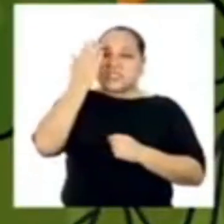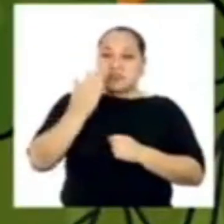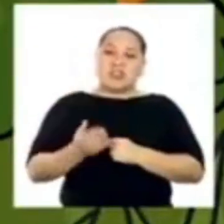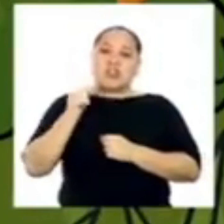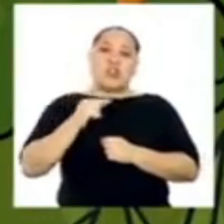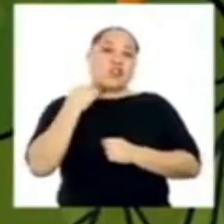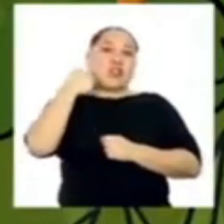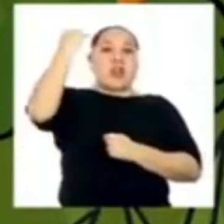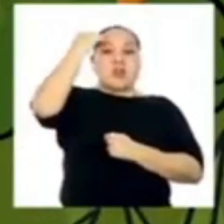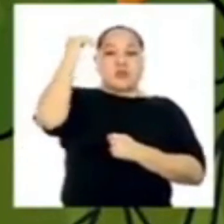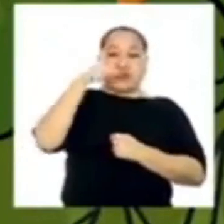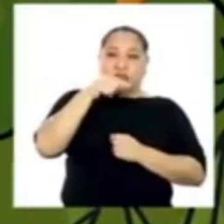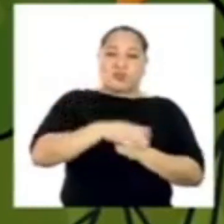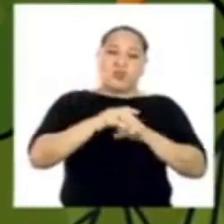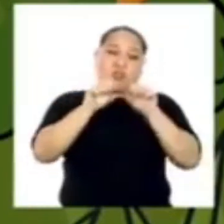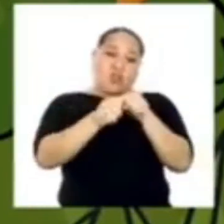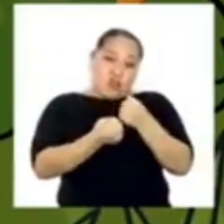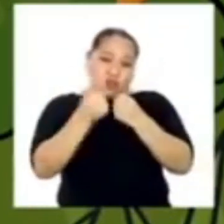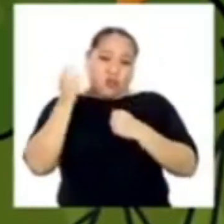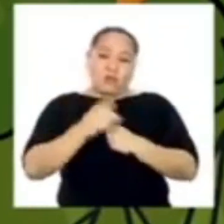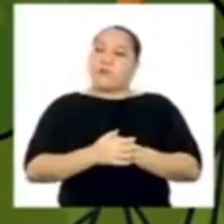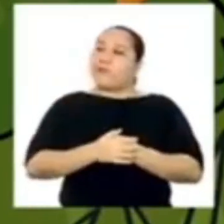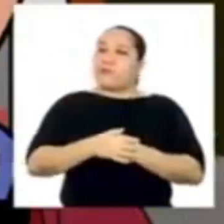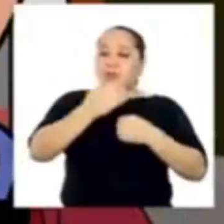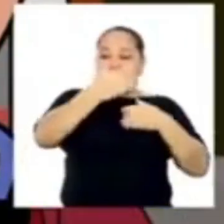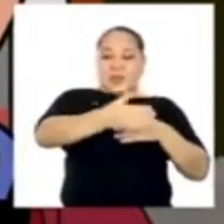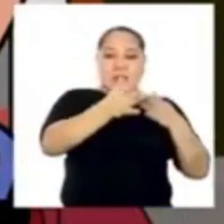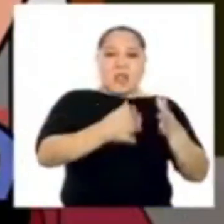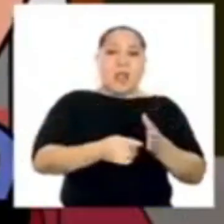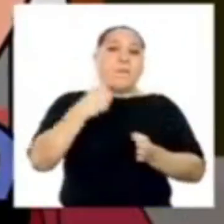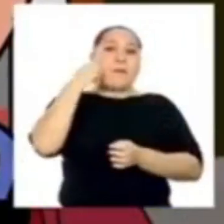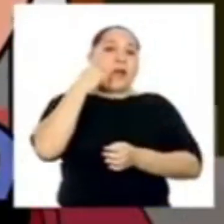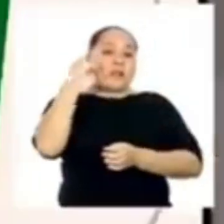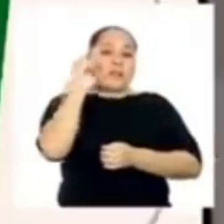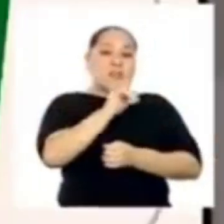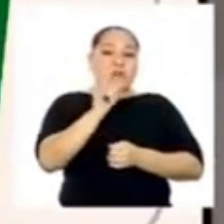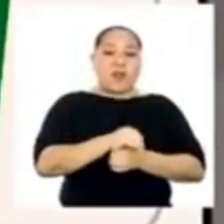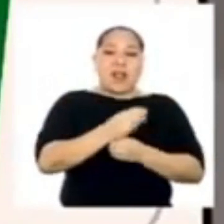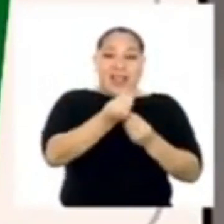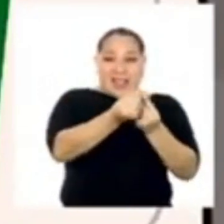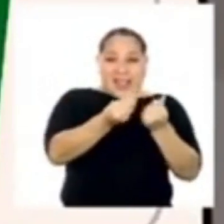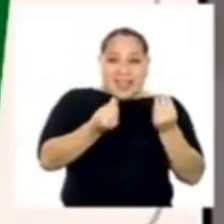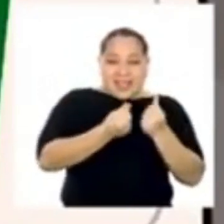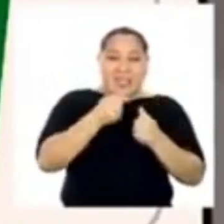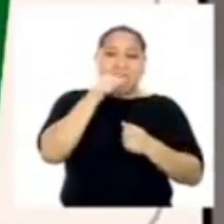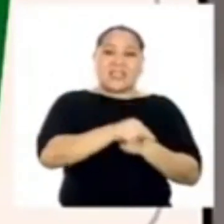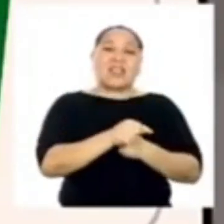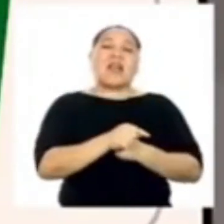los manipulemos los adultos, y más si son vidrios rotos. Y tacho marrón, como la